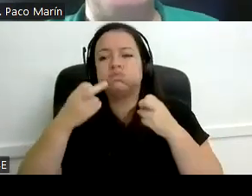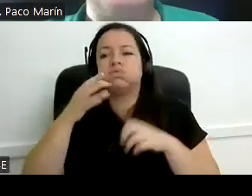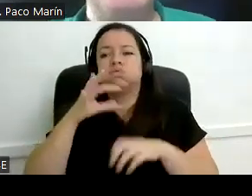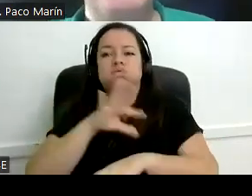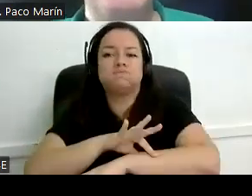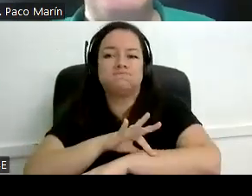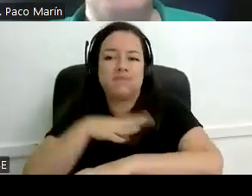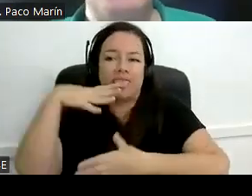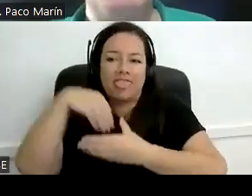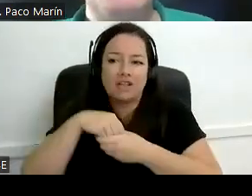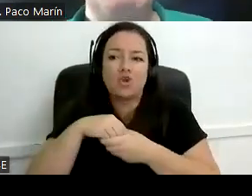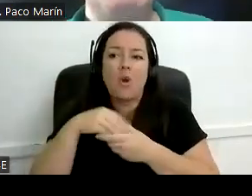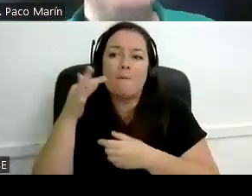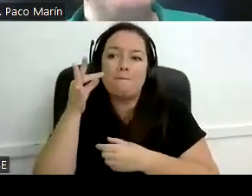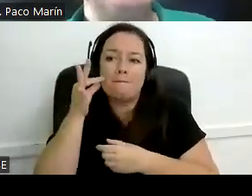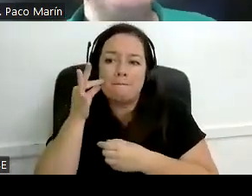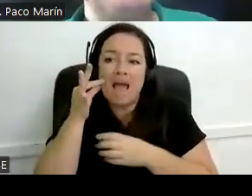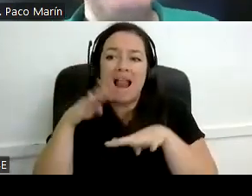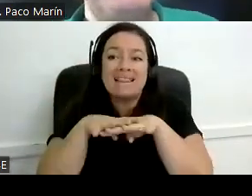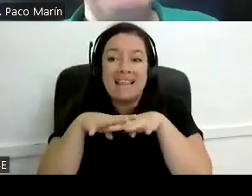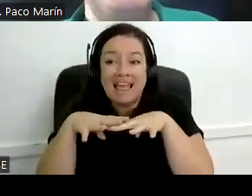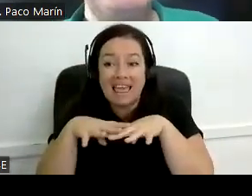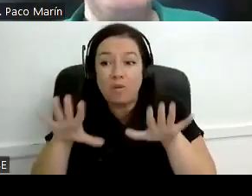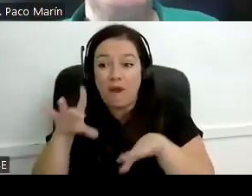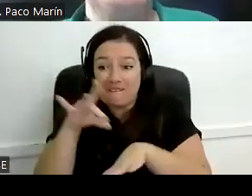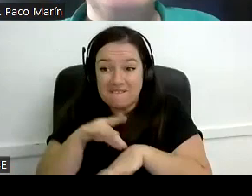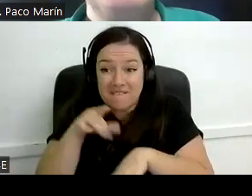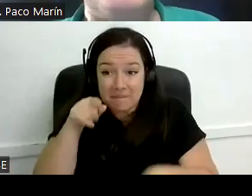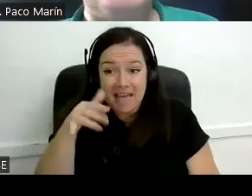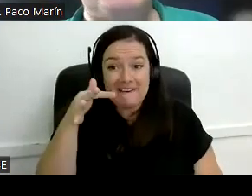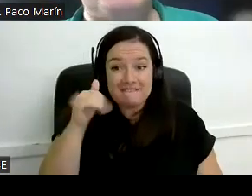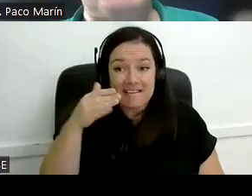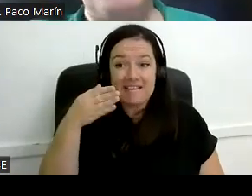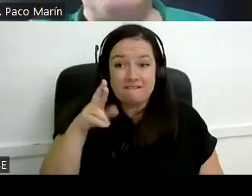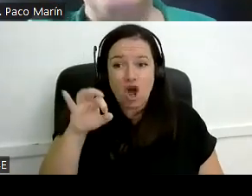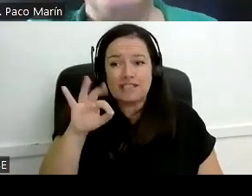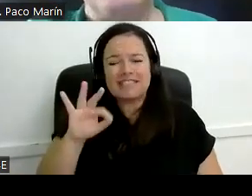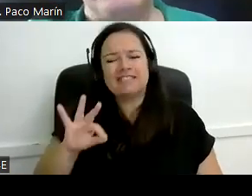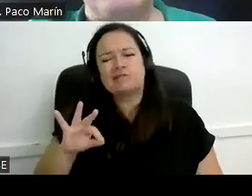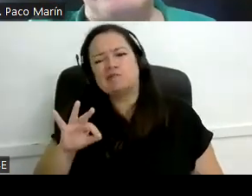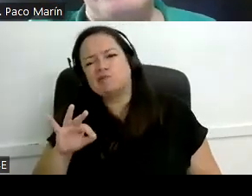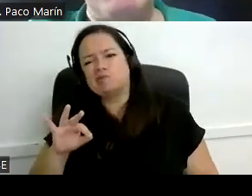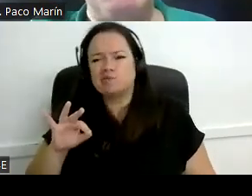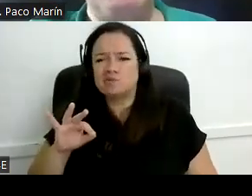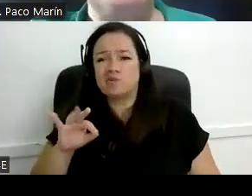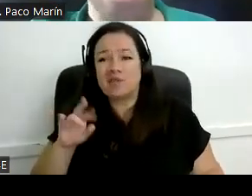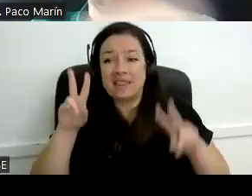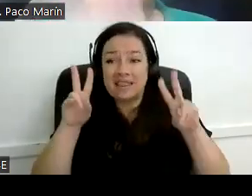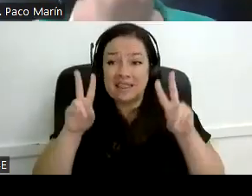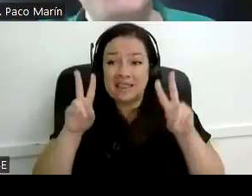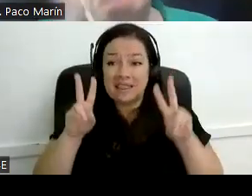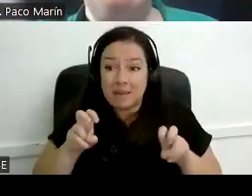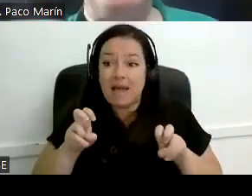estructura del cuerpo. Pero en estas enfermedades, todos los déficits que se han acabado